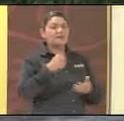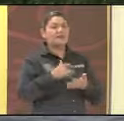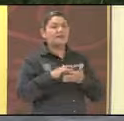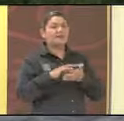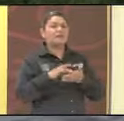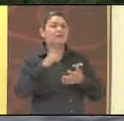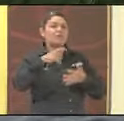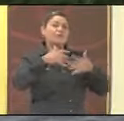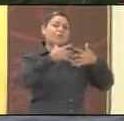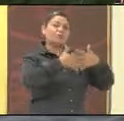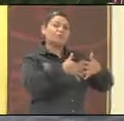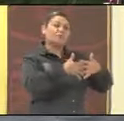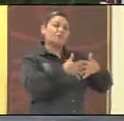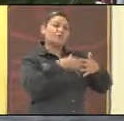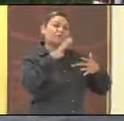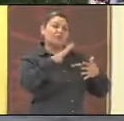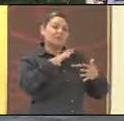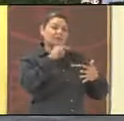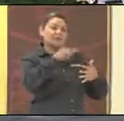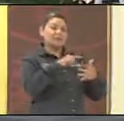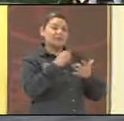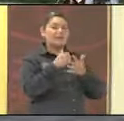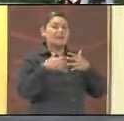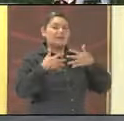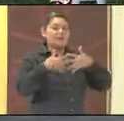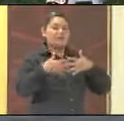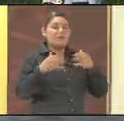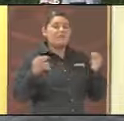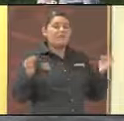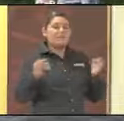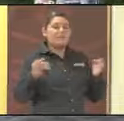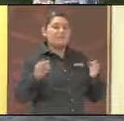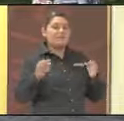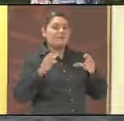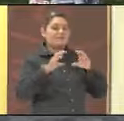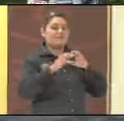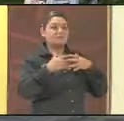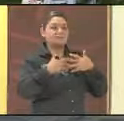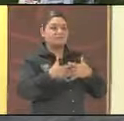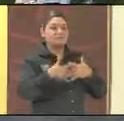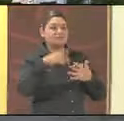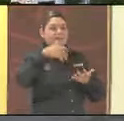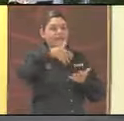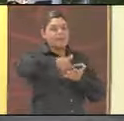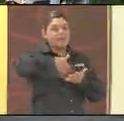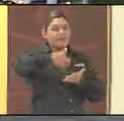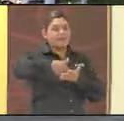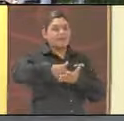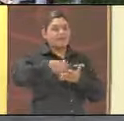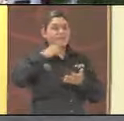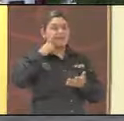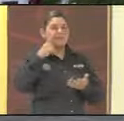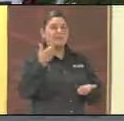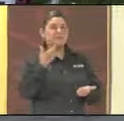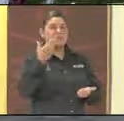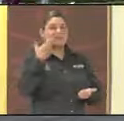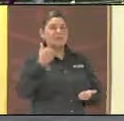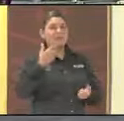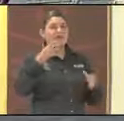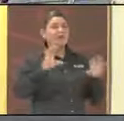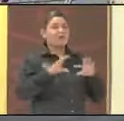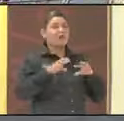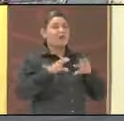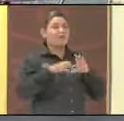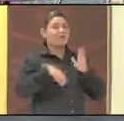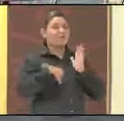cuyo motor es mantener el sistema de enfriamiento en los equipos y accesorios hidráulicos de la draga. Tras el desperfecto, el cuarto de máquinas,